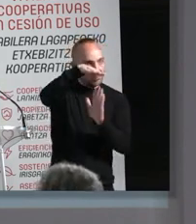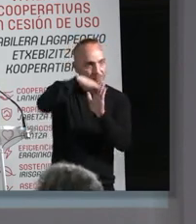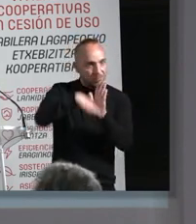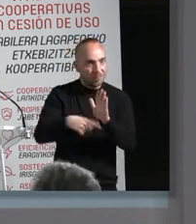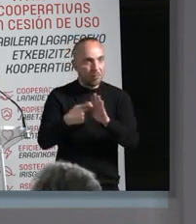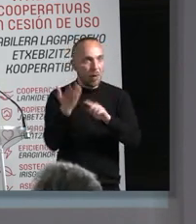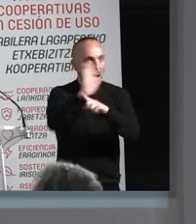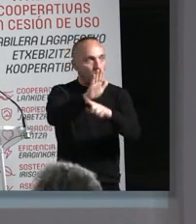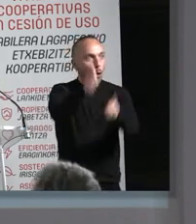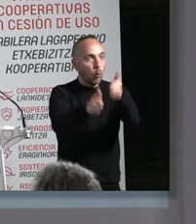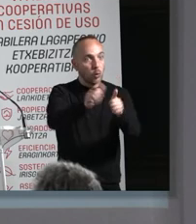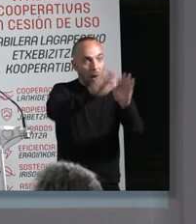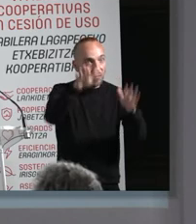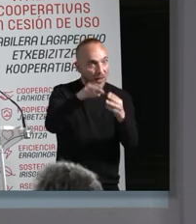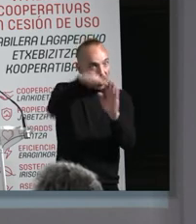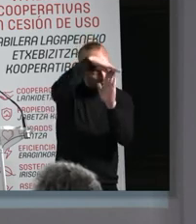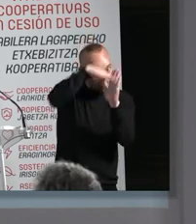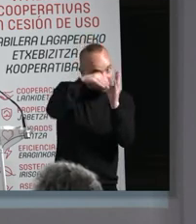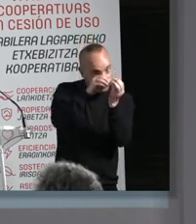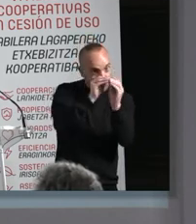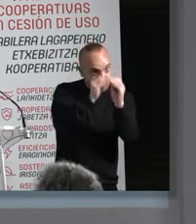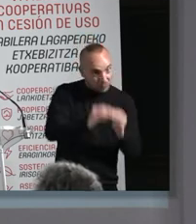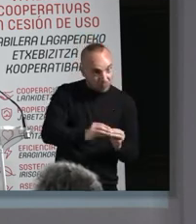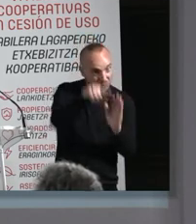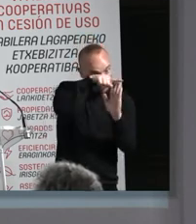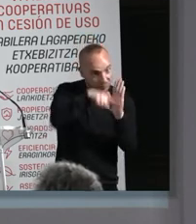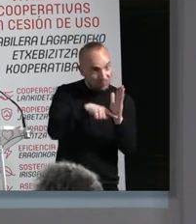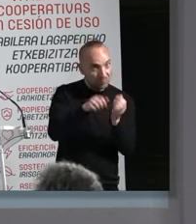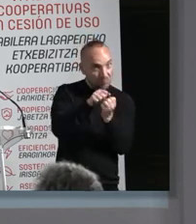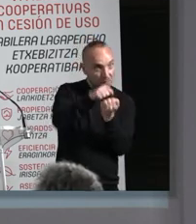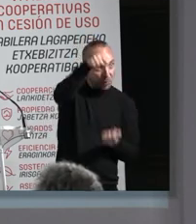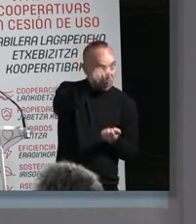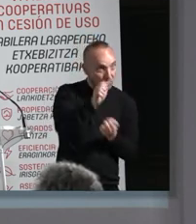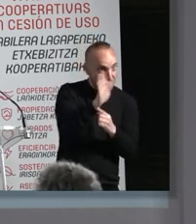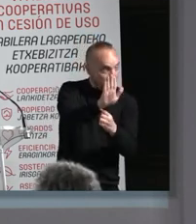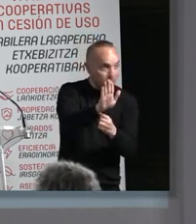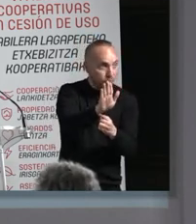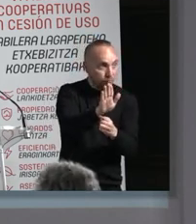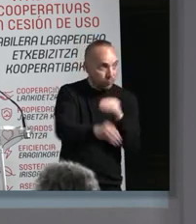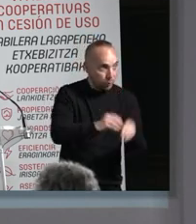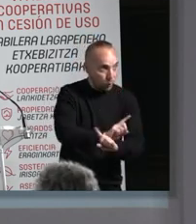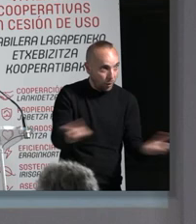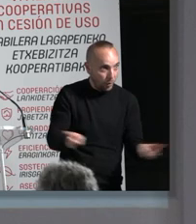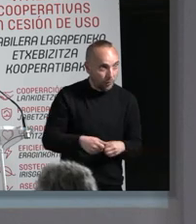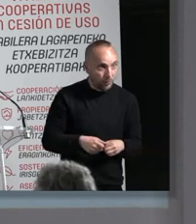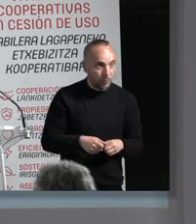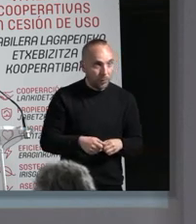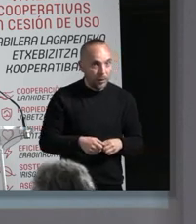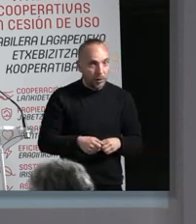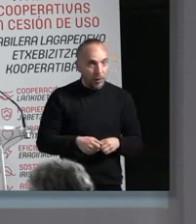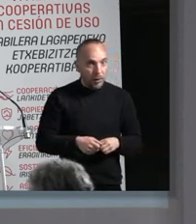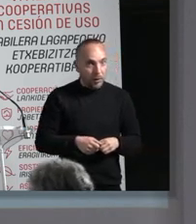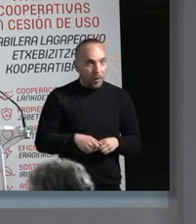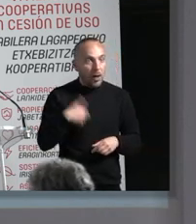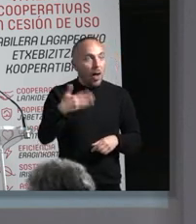nunca terminó de hacer ese pliego. Es decir, nunca en todos los el ayuntamiento que ha habido, no, vamos, hasta